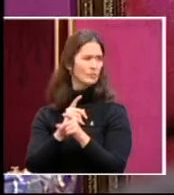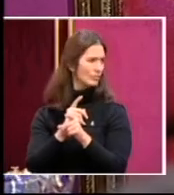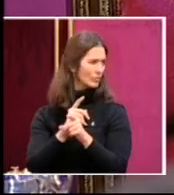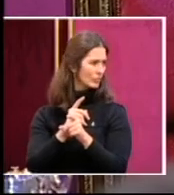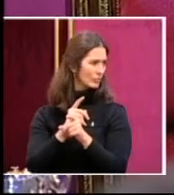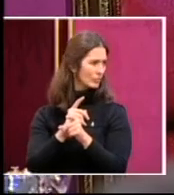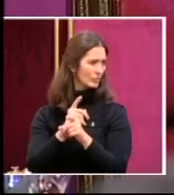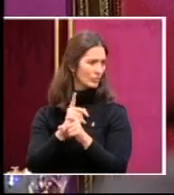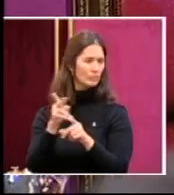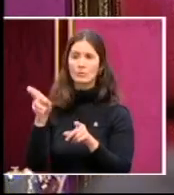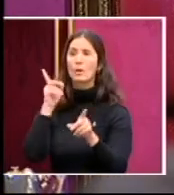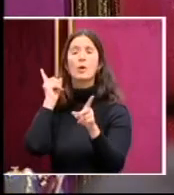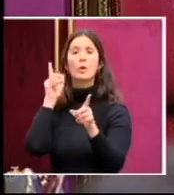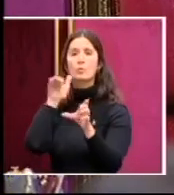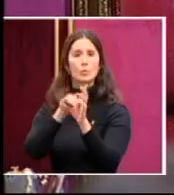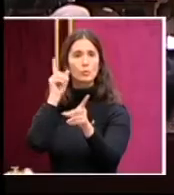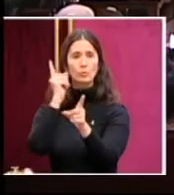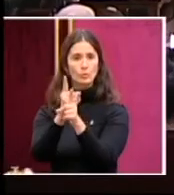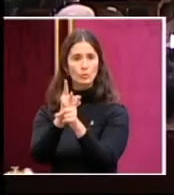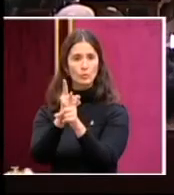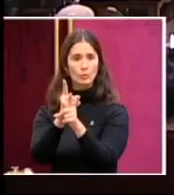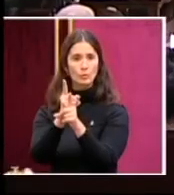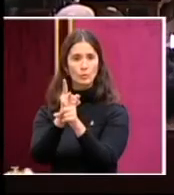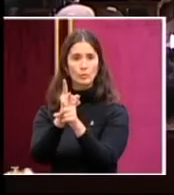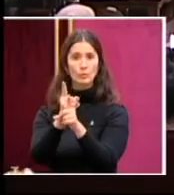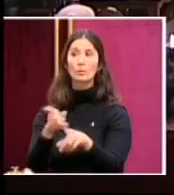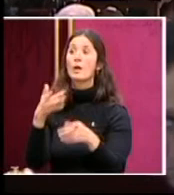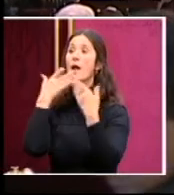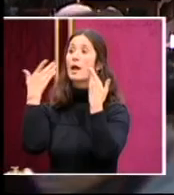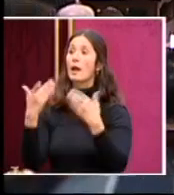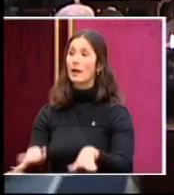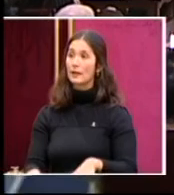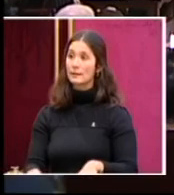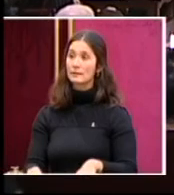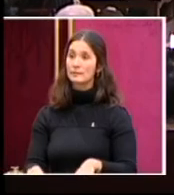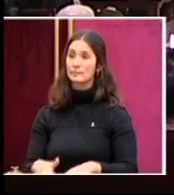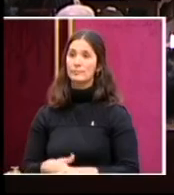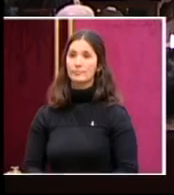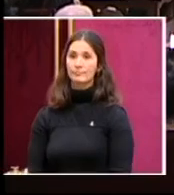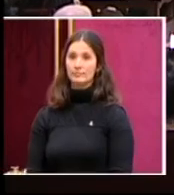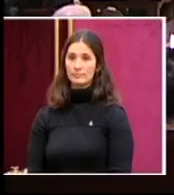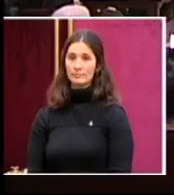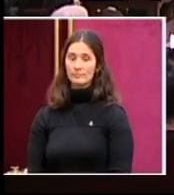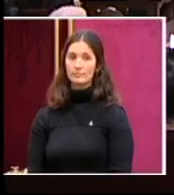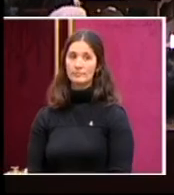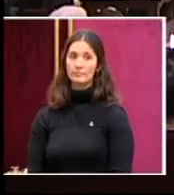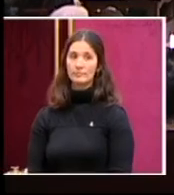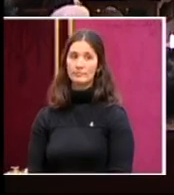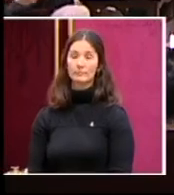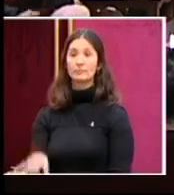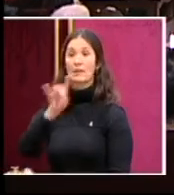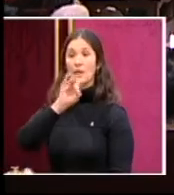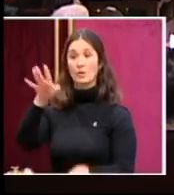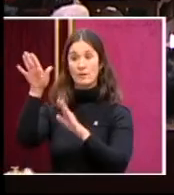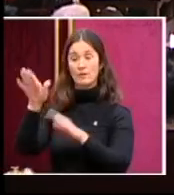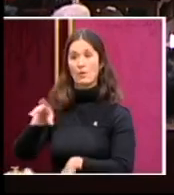No hace falta que repitamos. ¿Votos en contra? Repito, abstenciones. 14